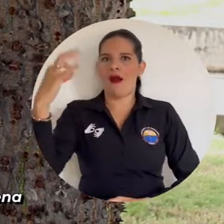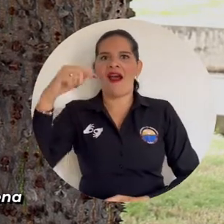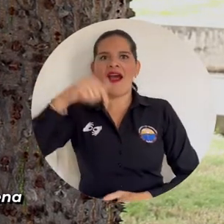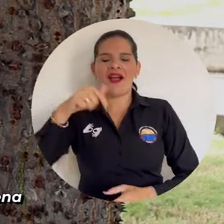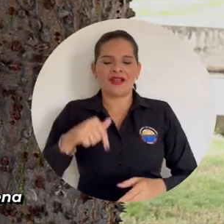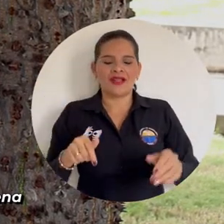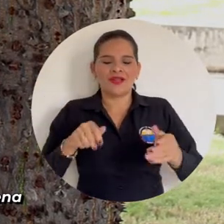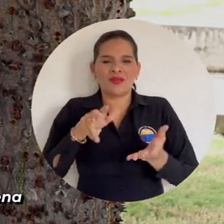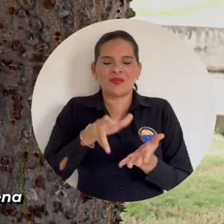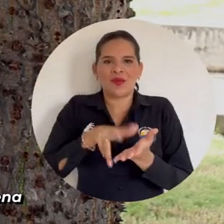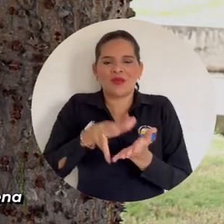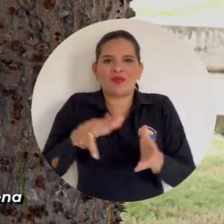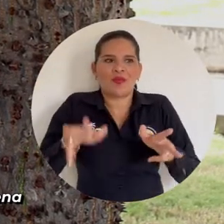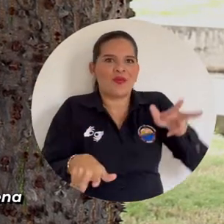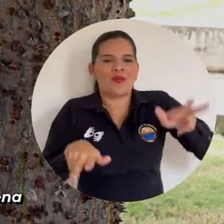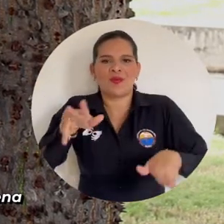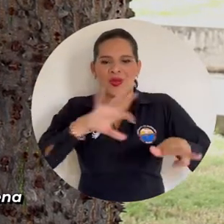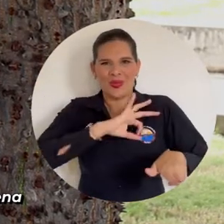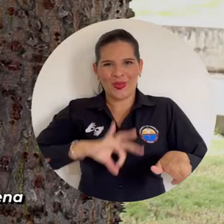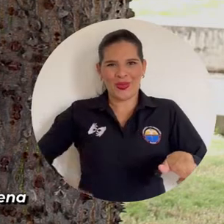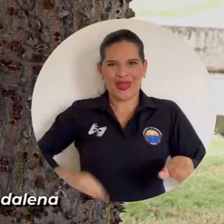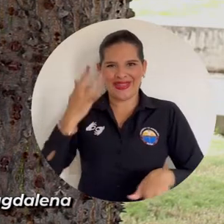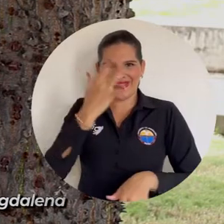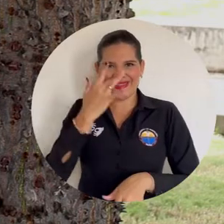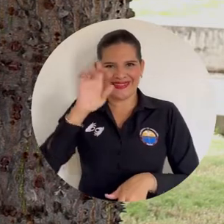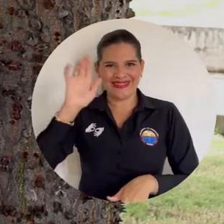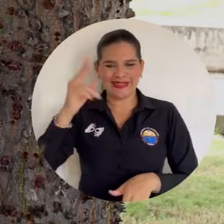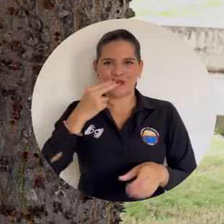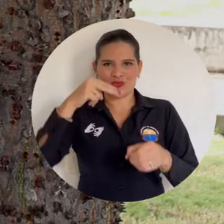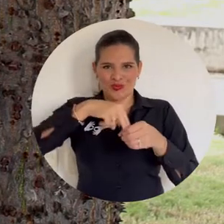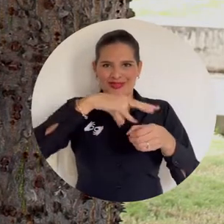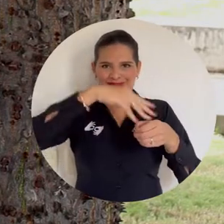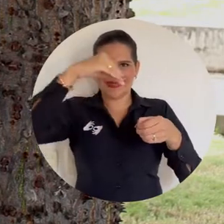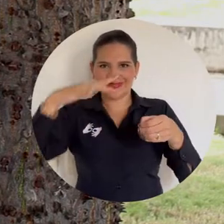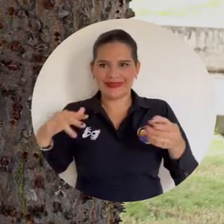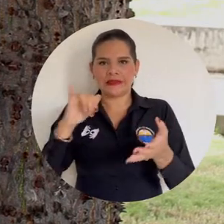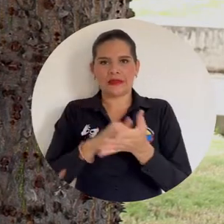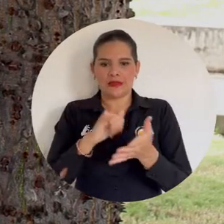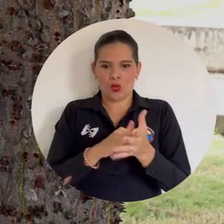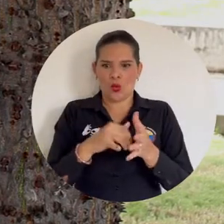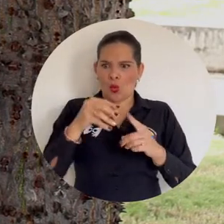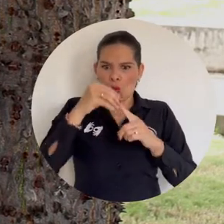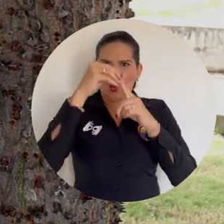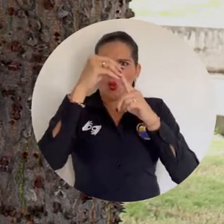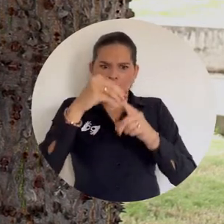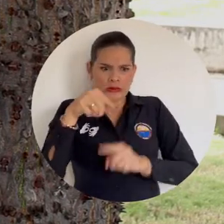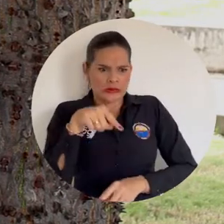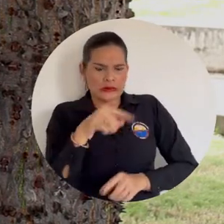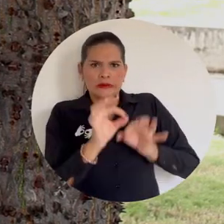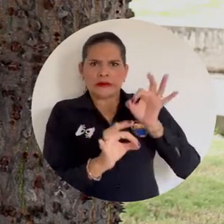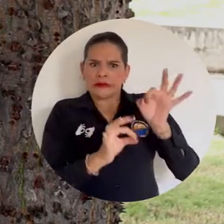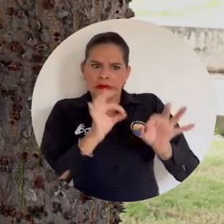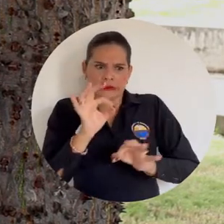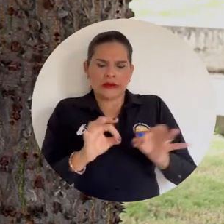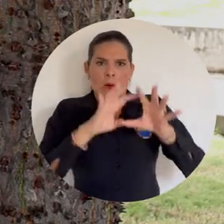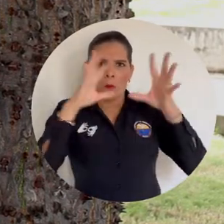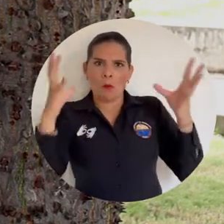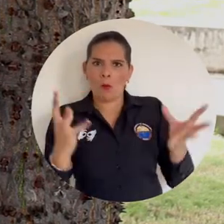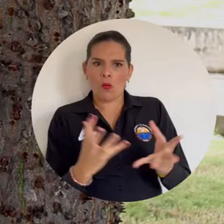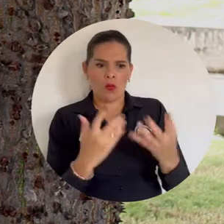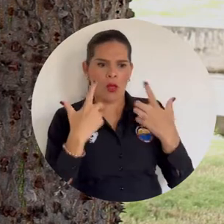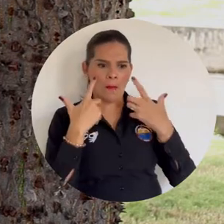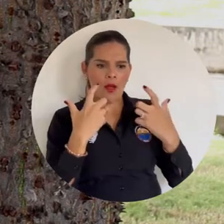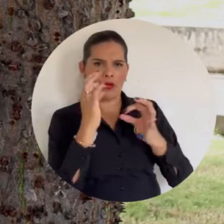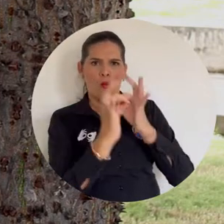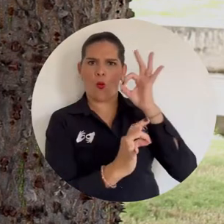a las ranas arlequines, en este caso, ranas endémicas únicas de la Sierra Nevada de Santa Marta, como un modelo, un caso de estudio